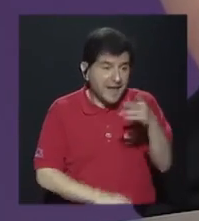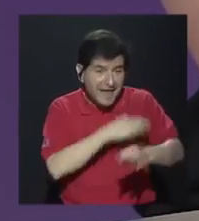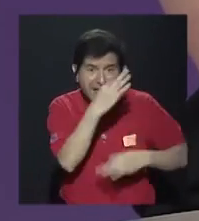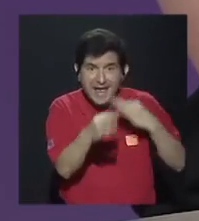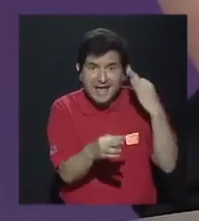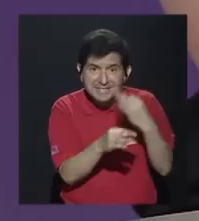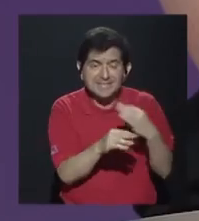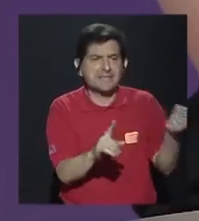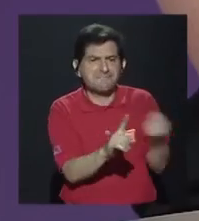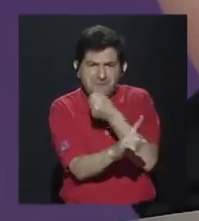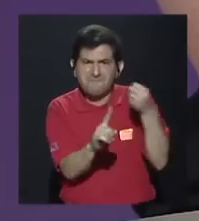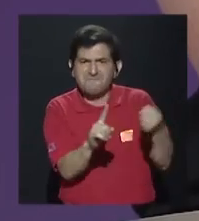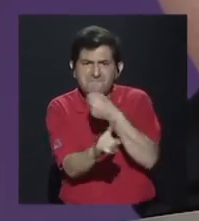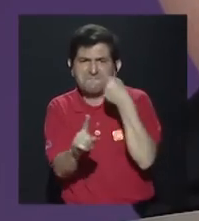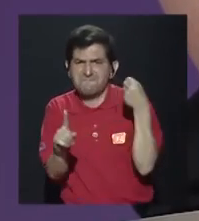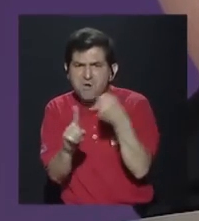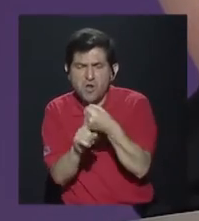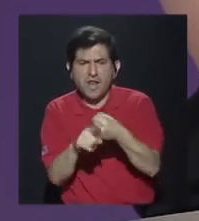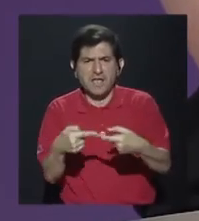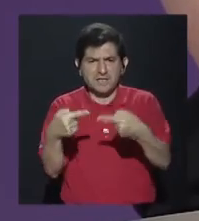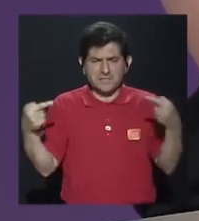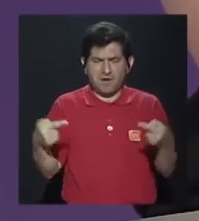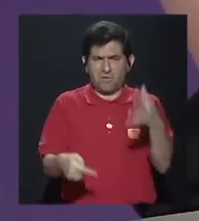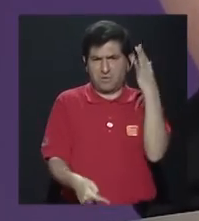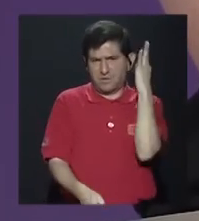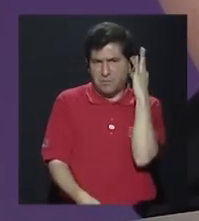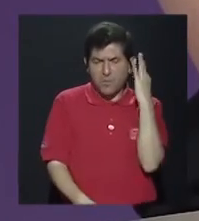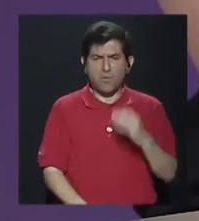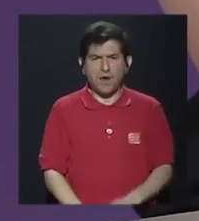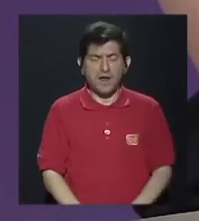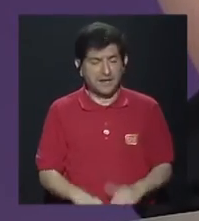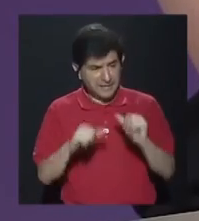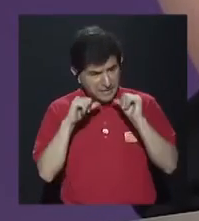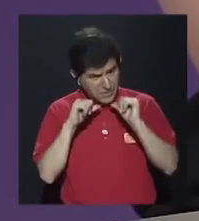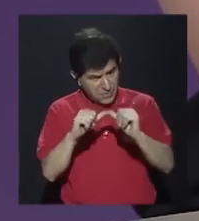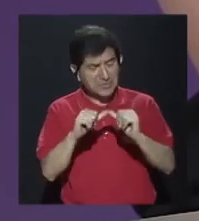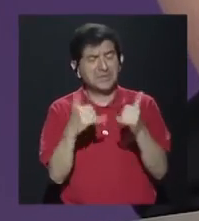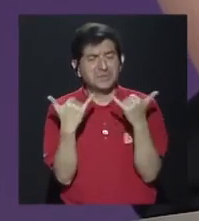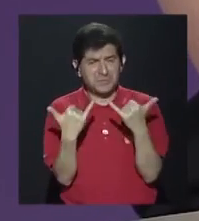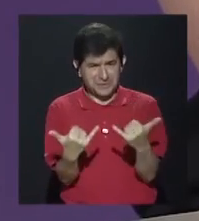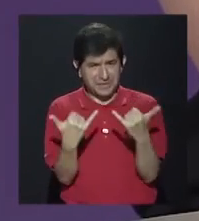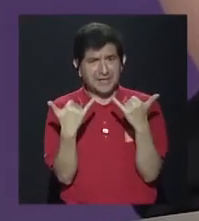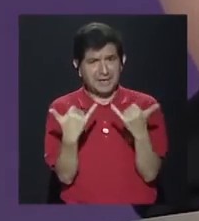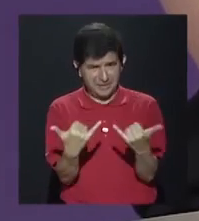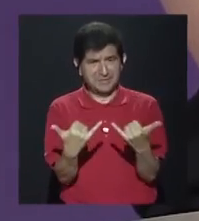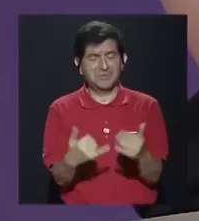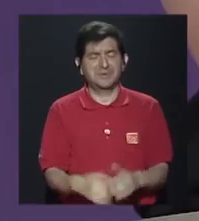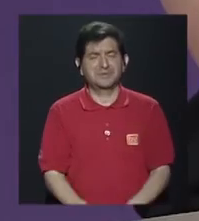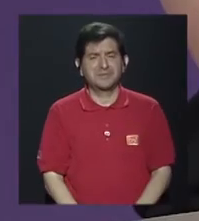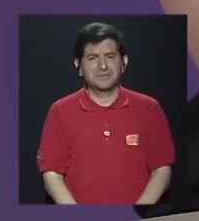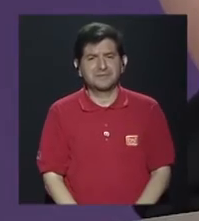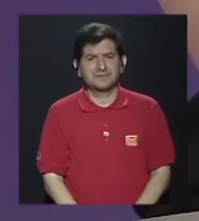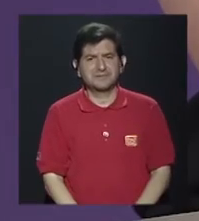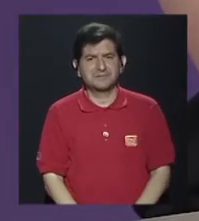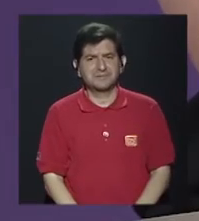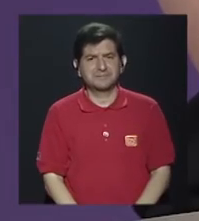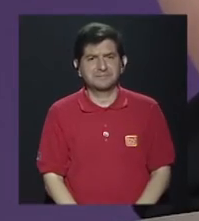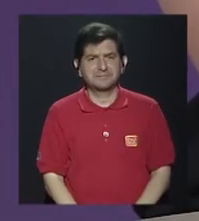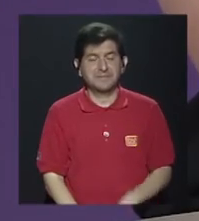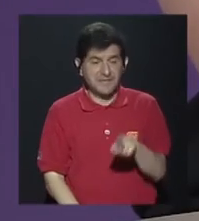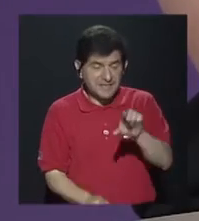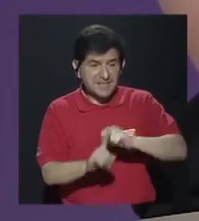de violencia hacia nosotras las mujeres, las que todavía hoy en día se nos está